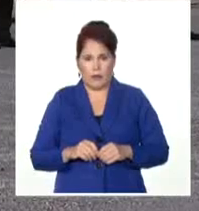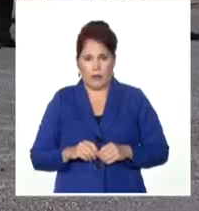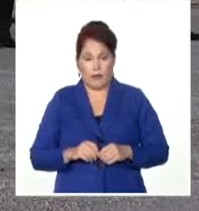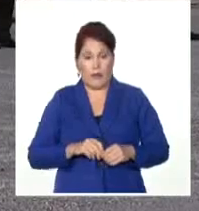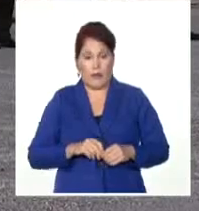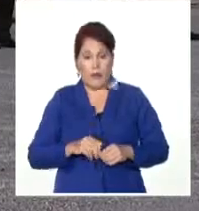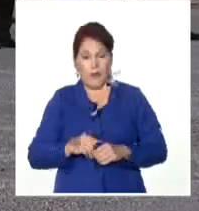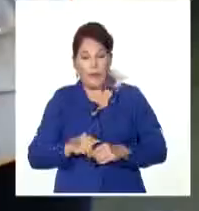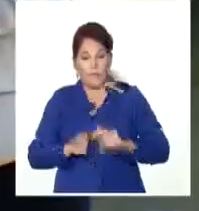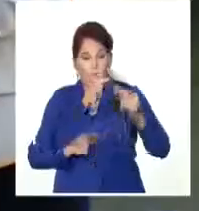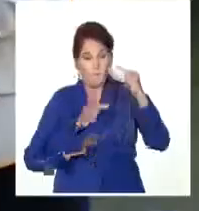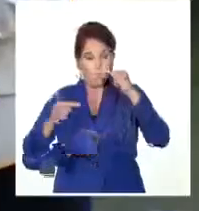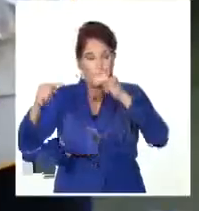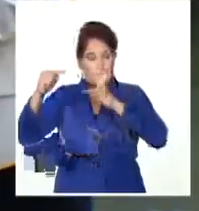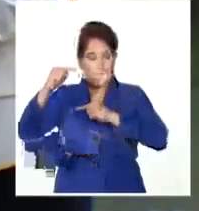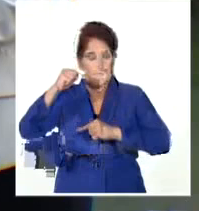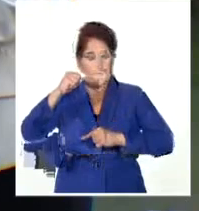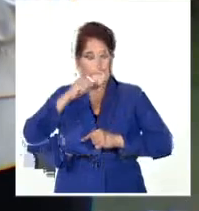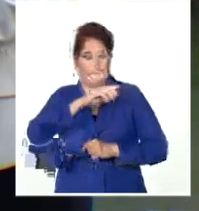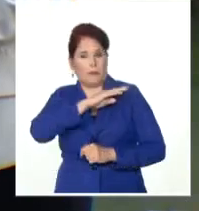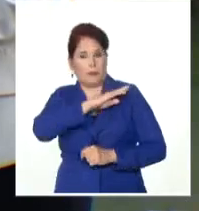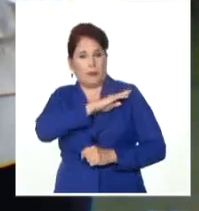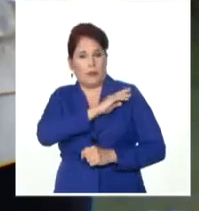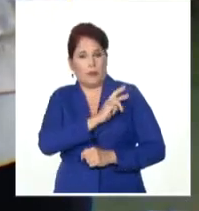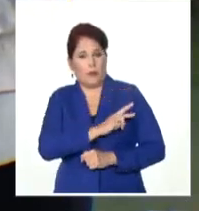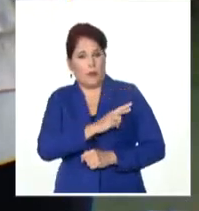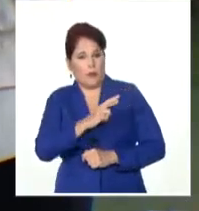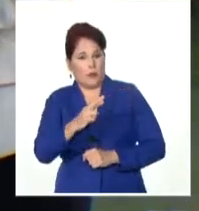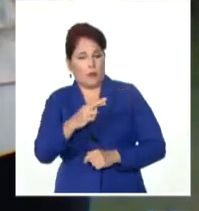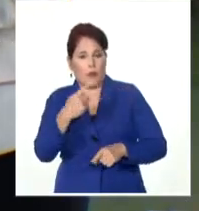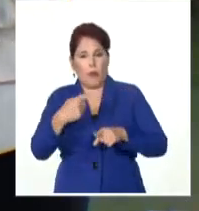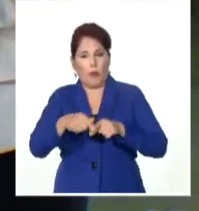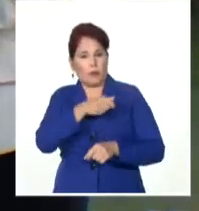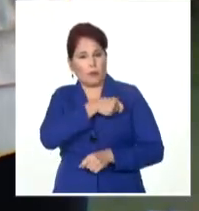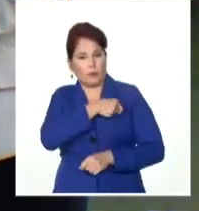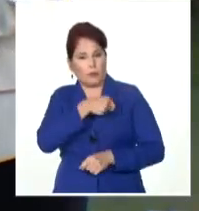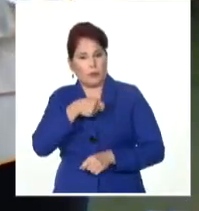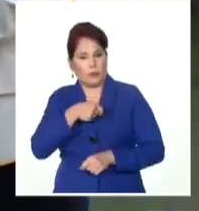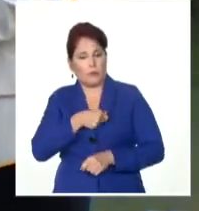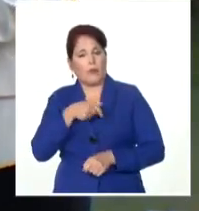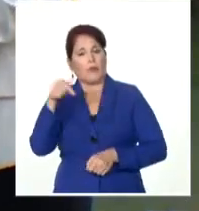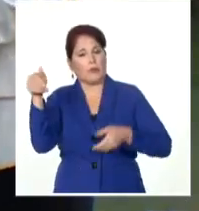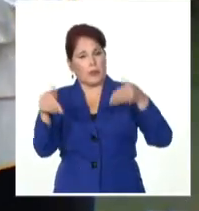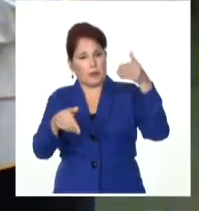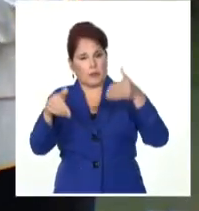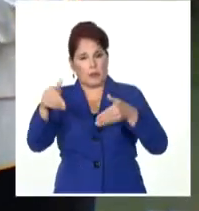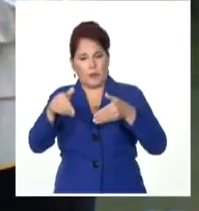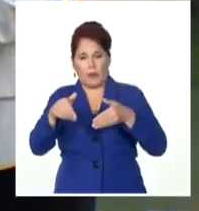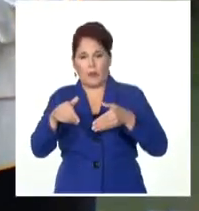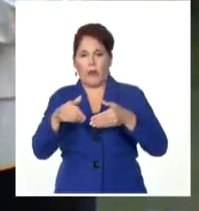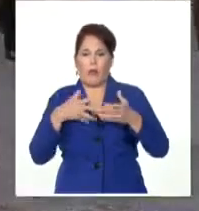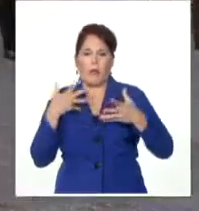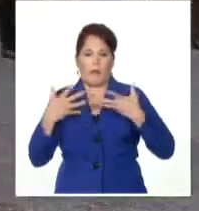Jefes principales de las Fuerzas Armadas Revolucionarias y del Ministerio del Interior.